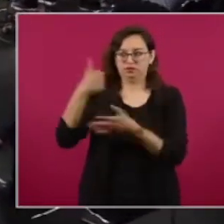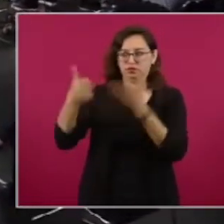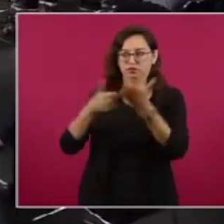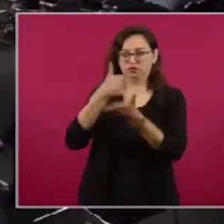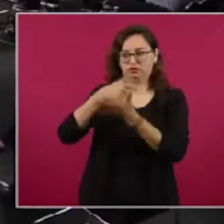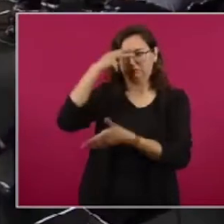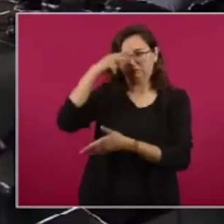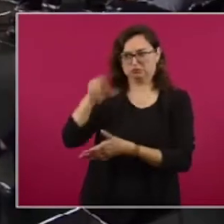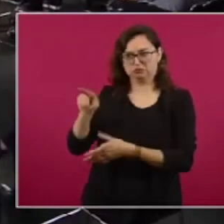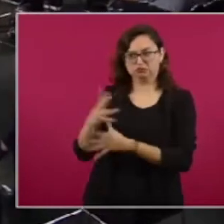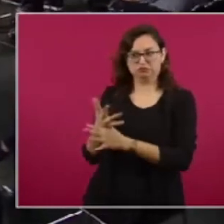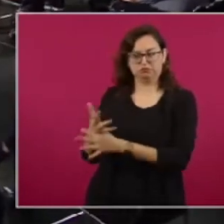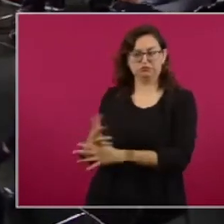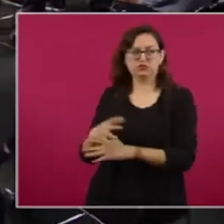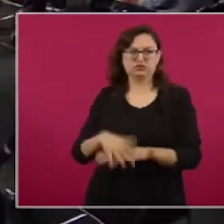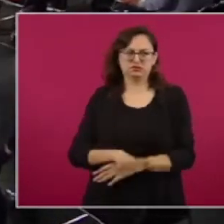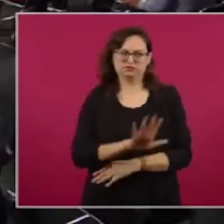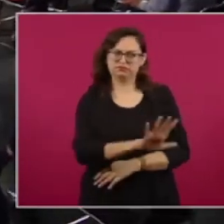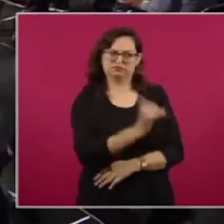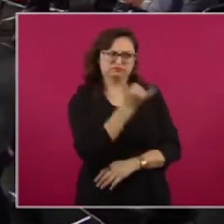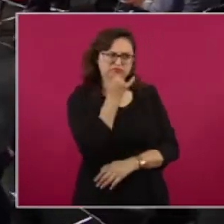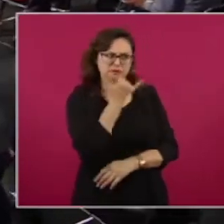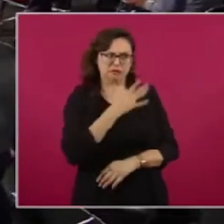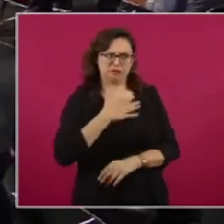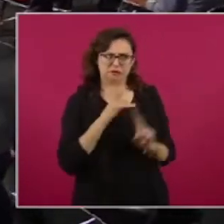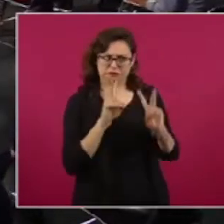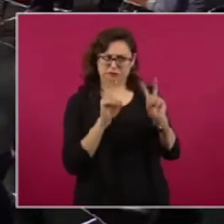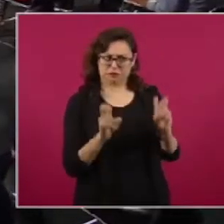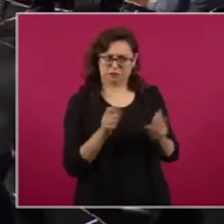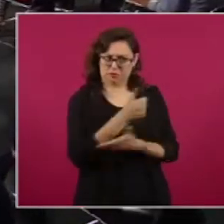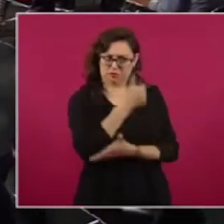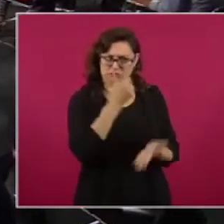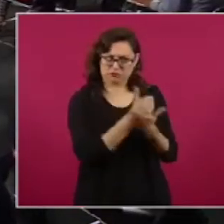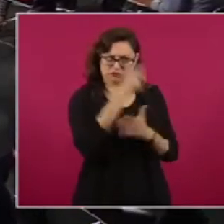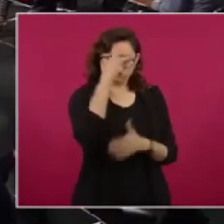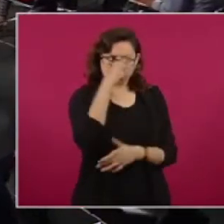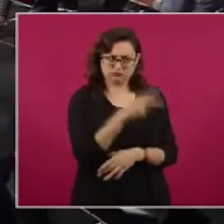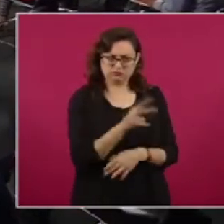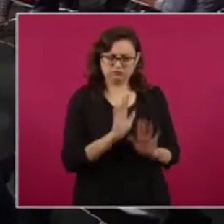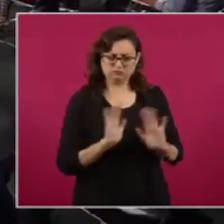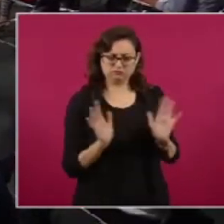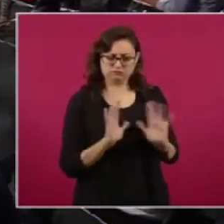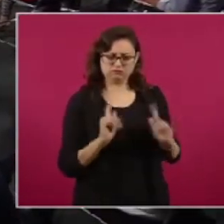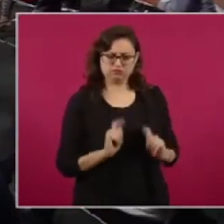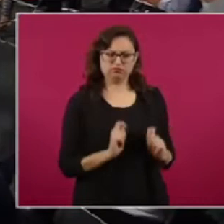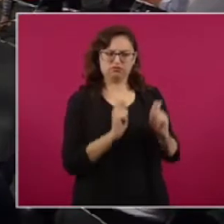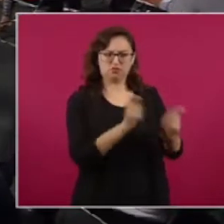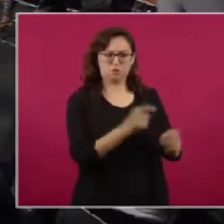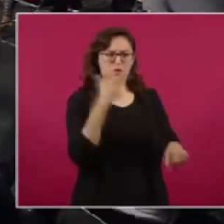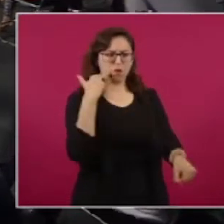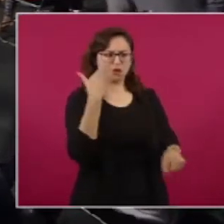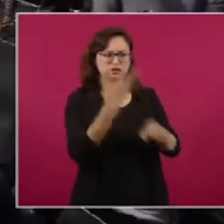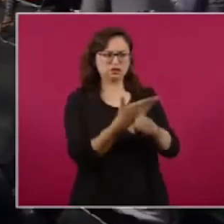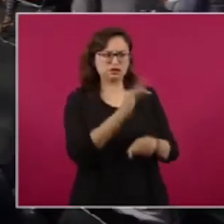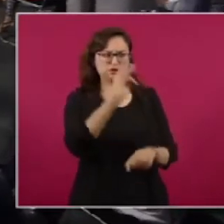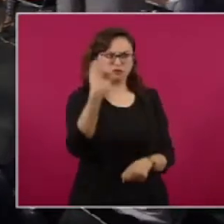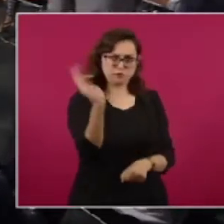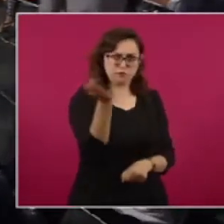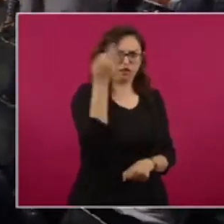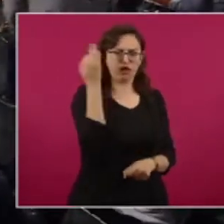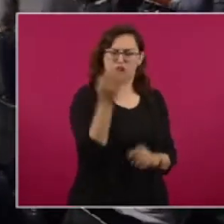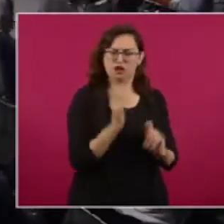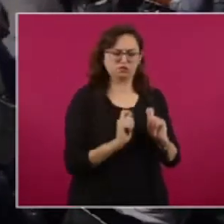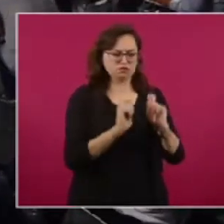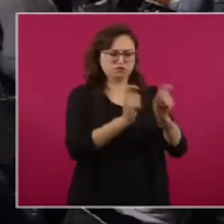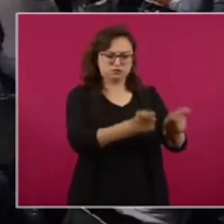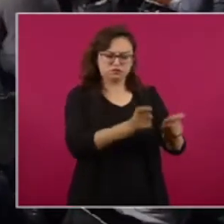no existe ninguna carpeta de investigación en la Fiscalía de Justicia de la Ciudad de México, porque es un tema